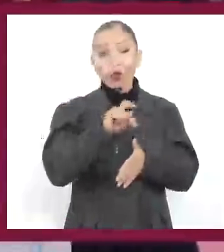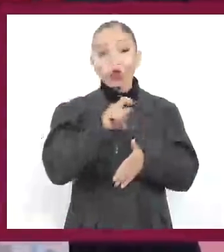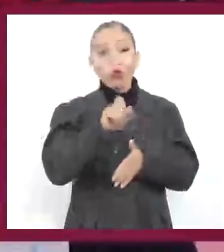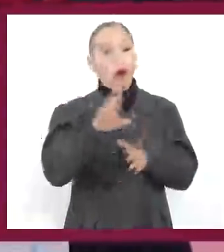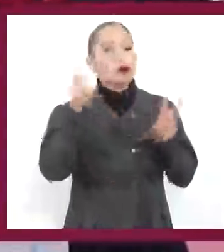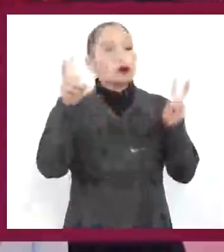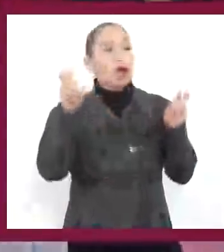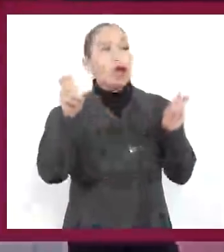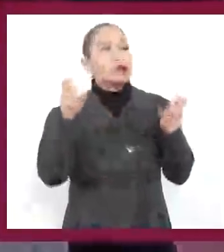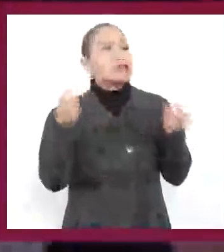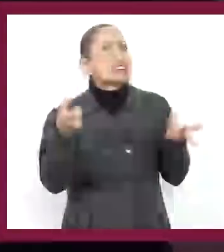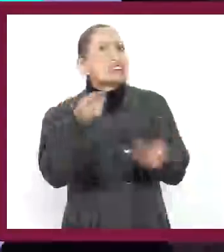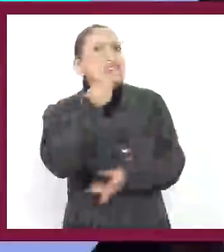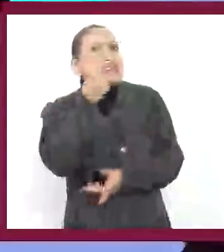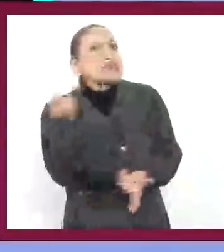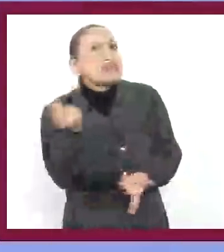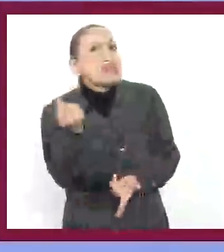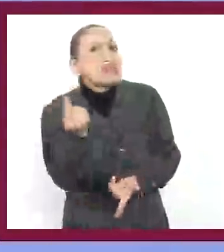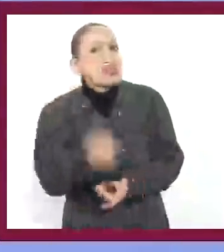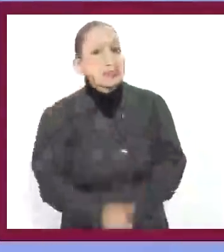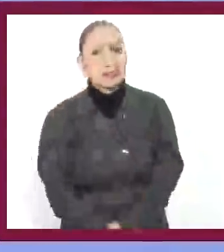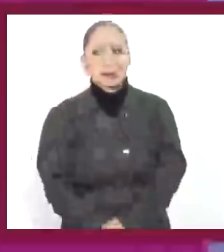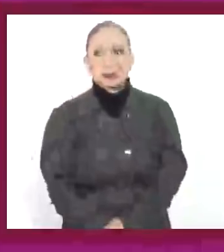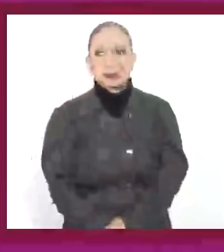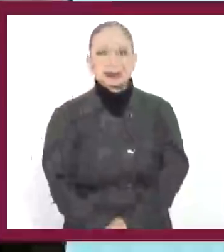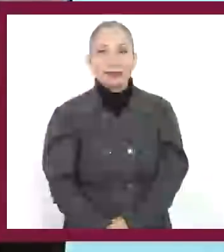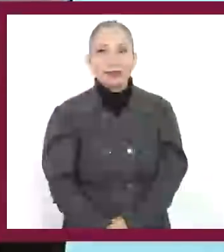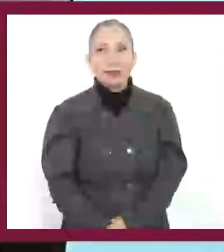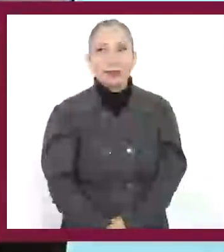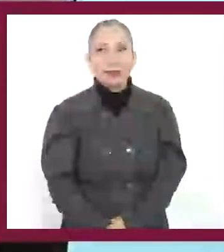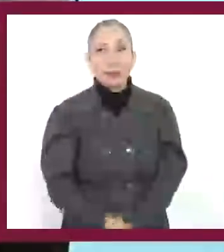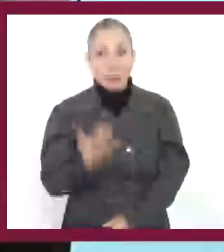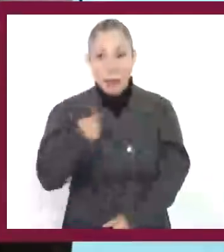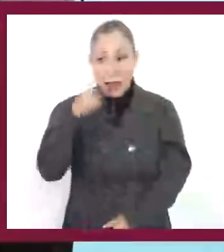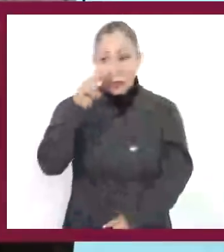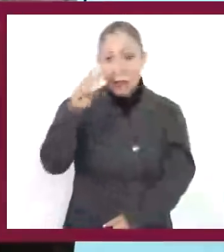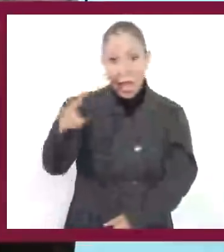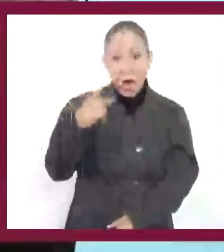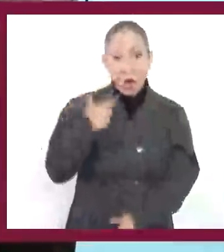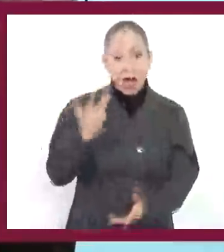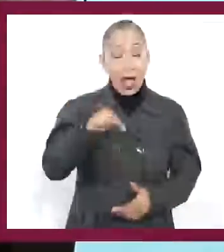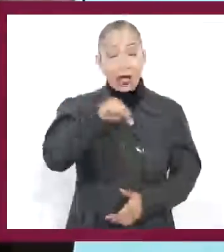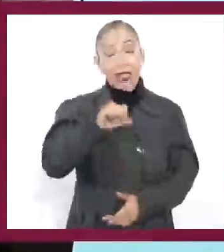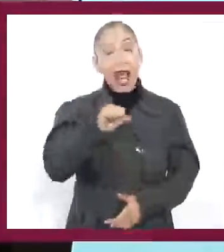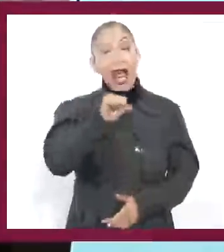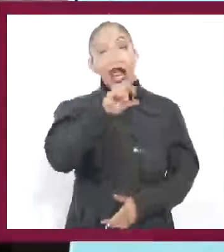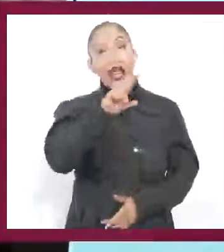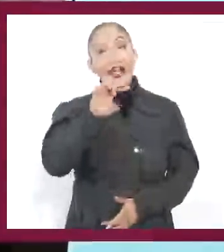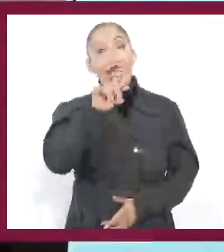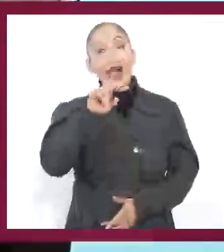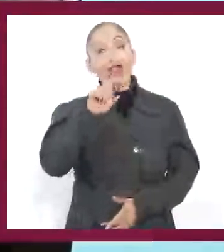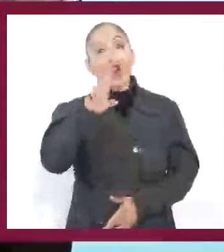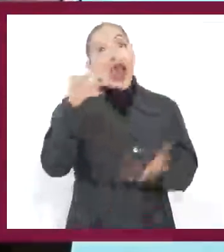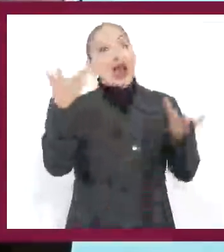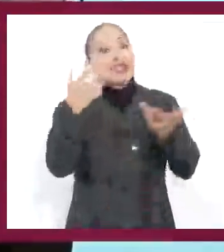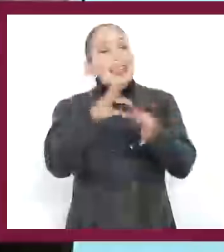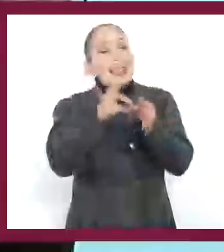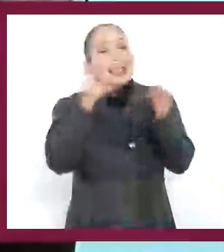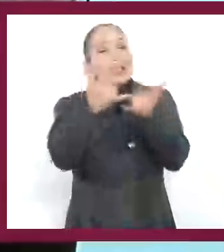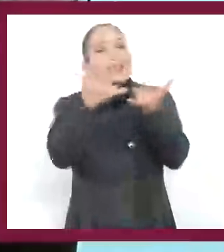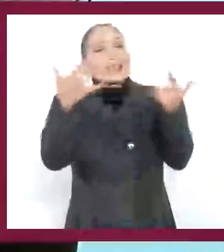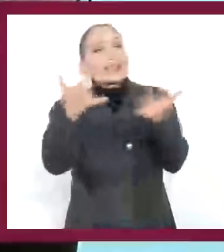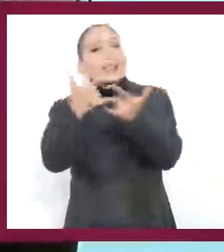sección ¿Qué dijo? Como observaron, un narrador es el que cuenta la historia.